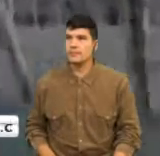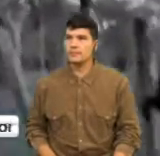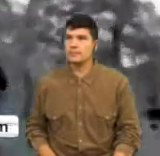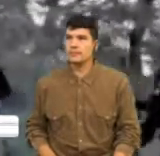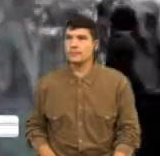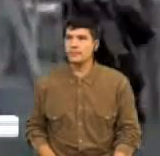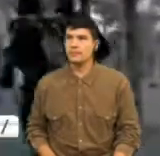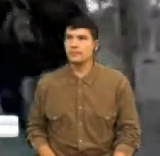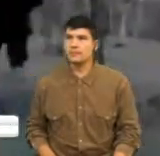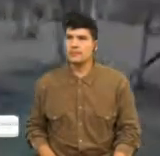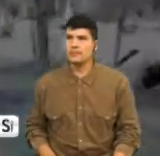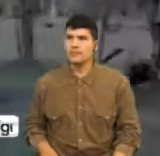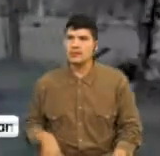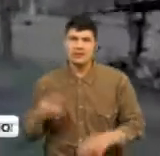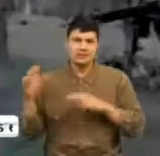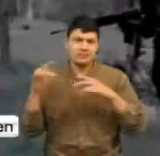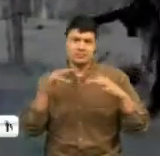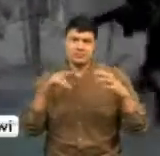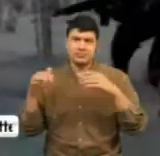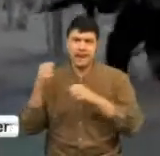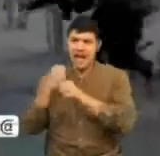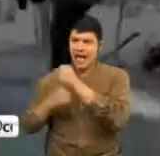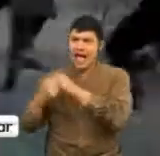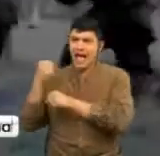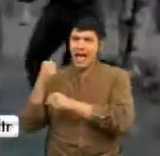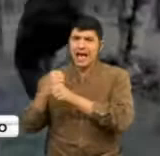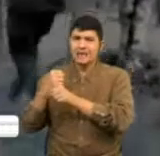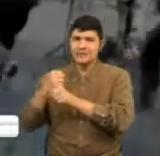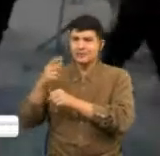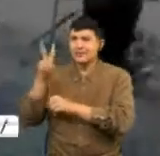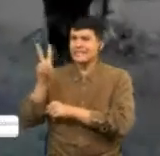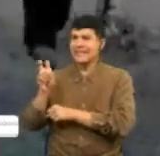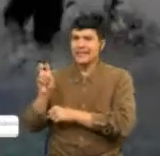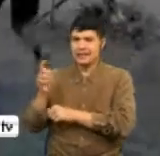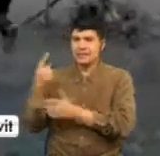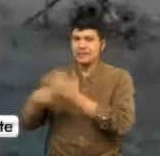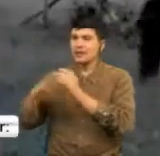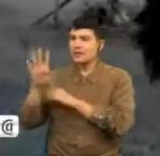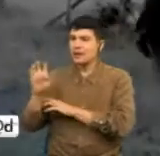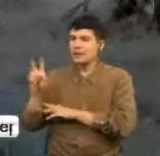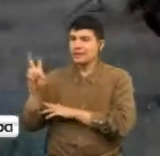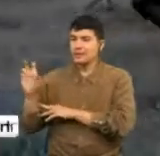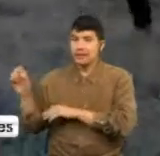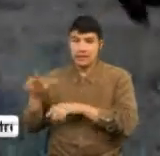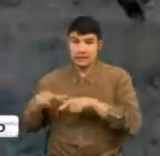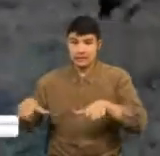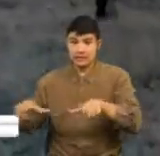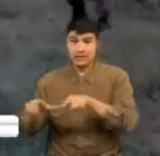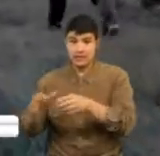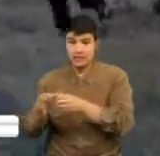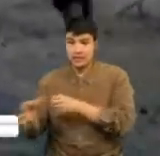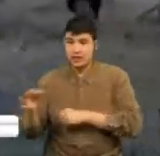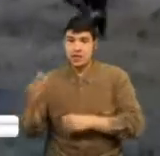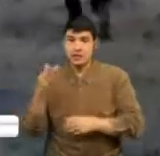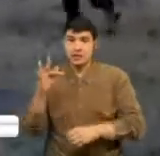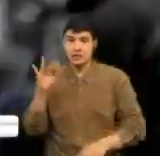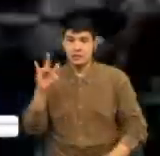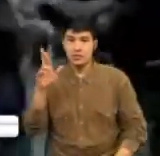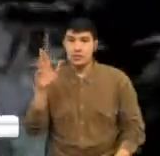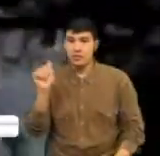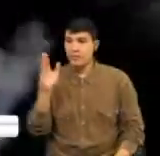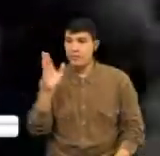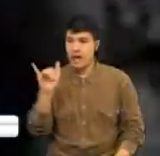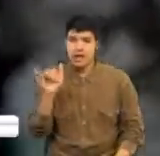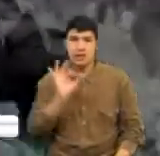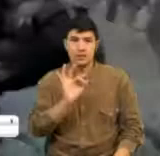Soportando los embates de la violencia desde los años 70 del siglo pasado, los habitantes del corregimiento del Mohán y Turbay han visto pasar, en su